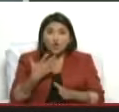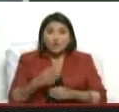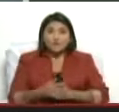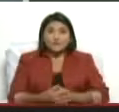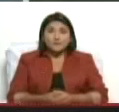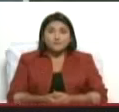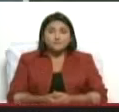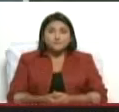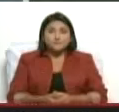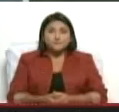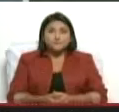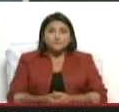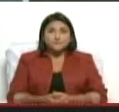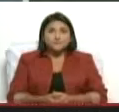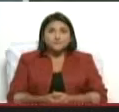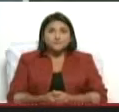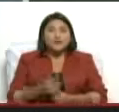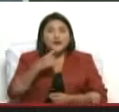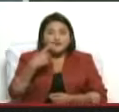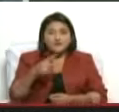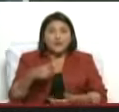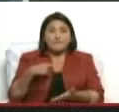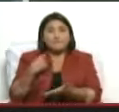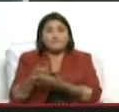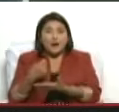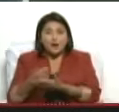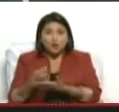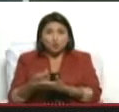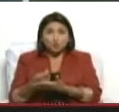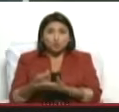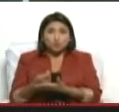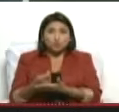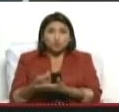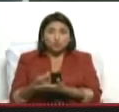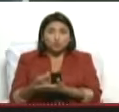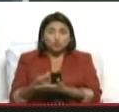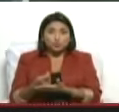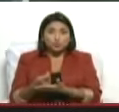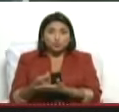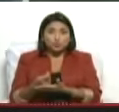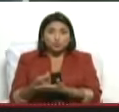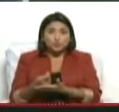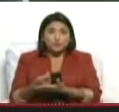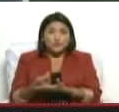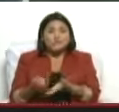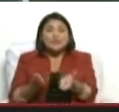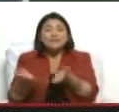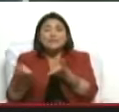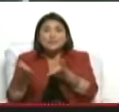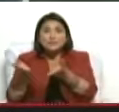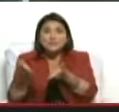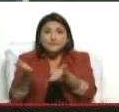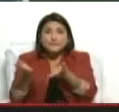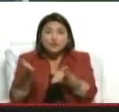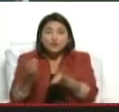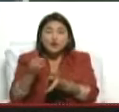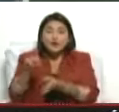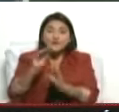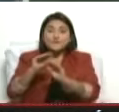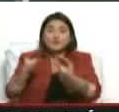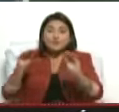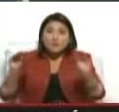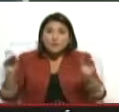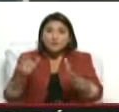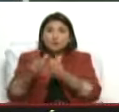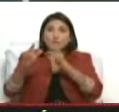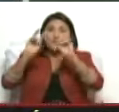Miraflores pagos para servicios donde informaba sobre